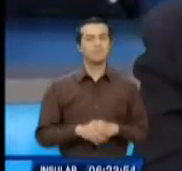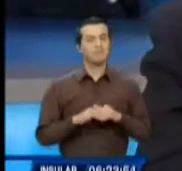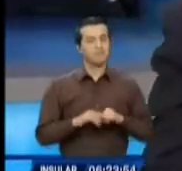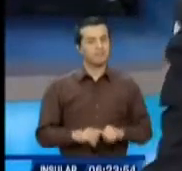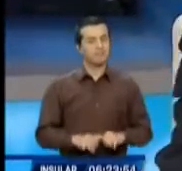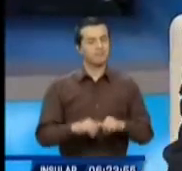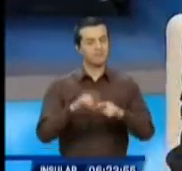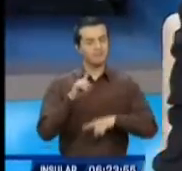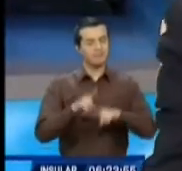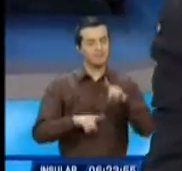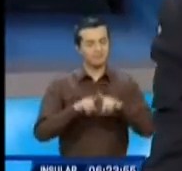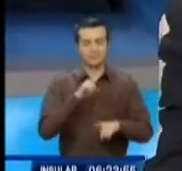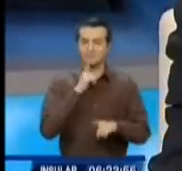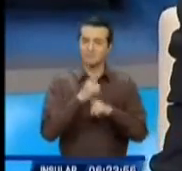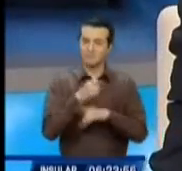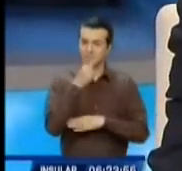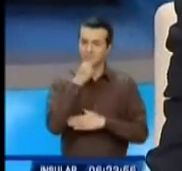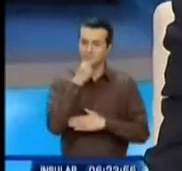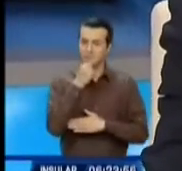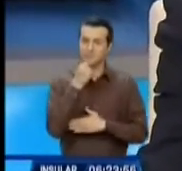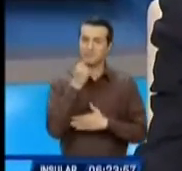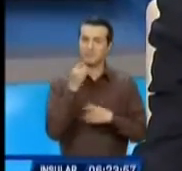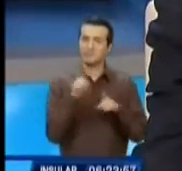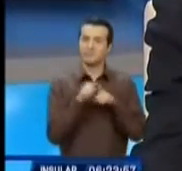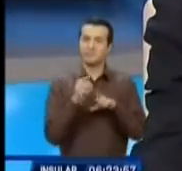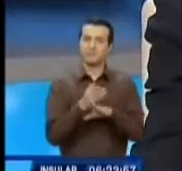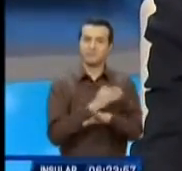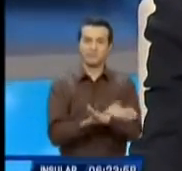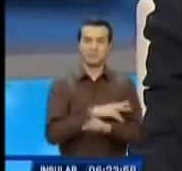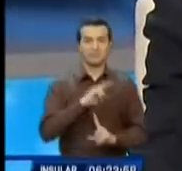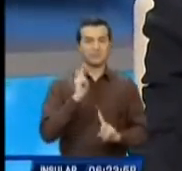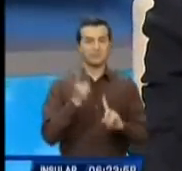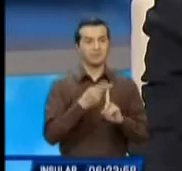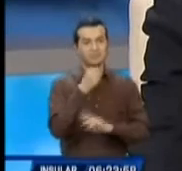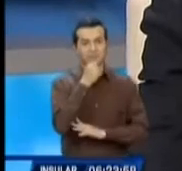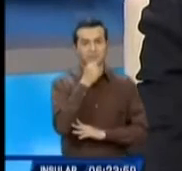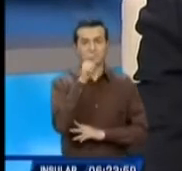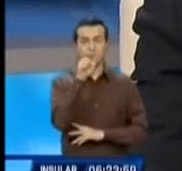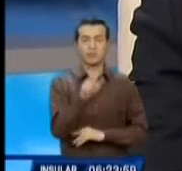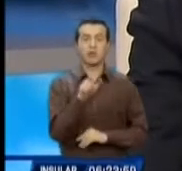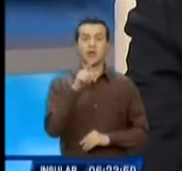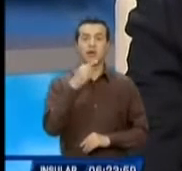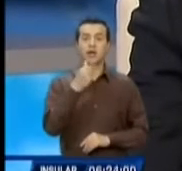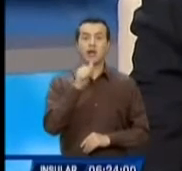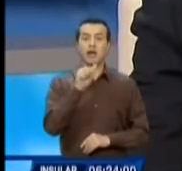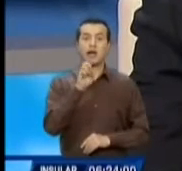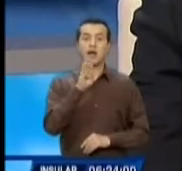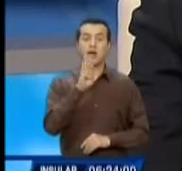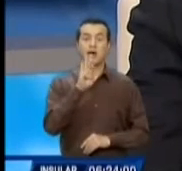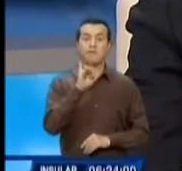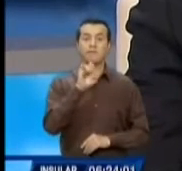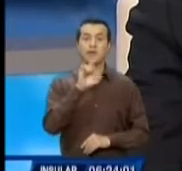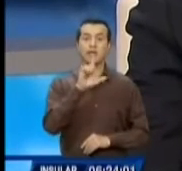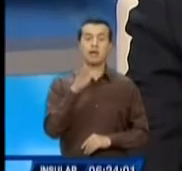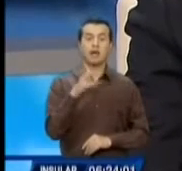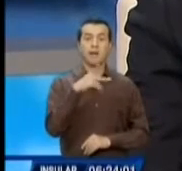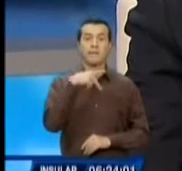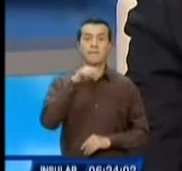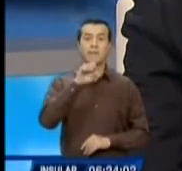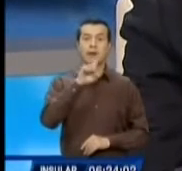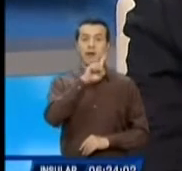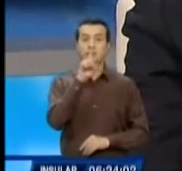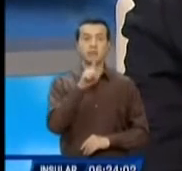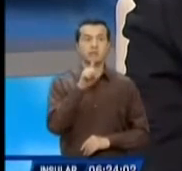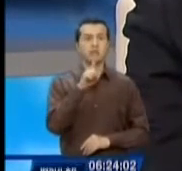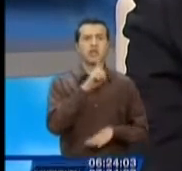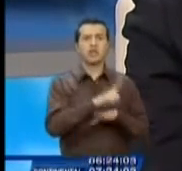Continuamos, amigos televidentes, sin pensamiento crítico. Como le había dicho, en este segundo bloque tenemos ya la presencia de Gabriel Páez, director de Filmarte. Aquí le voy a hacer